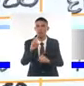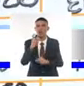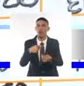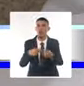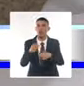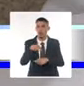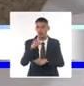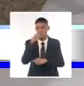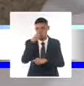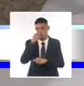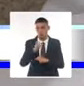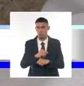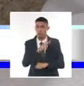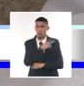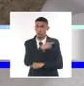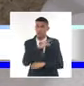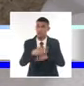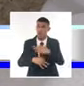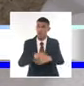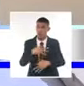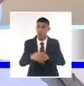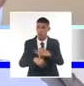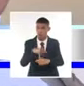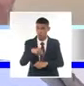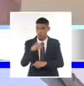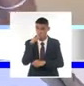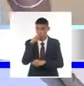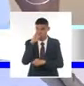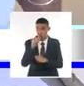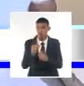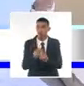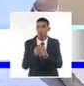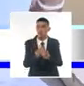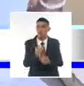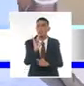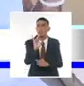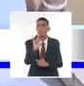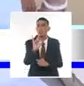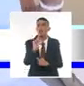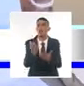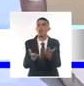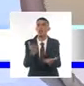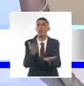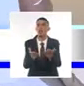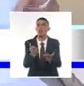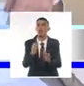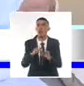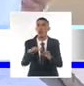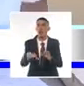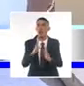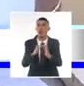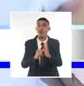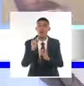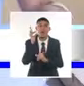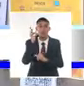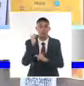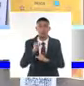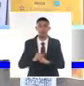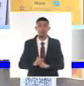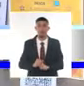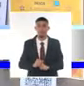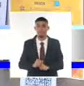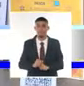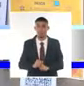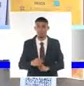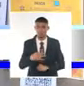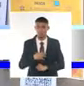cuyas autoridades ratificaron a este noticiero la entrega de las 7 libras de arroz correspondientes al mes de febrero. Tenemos en el